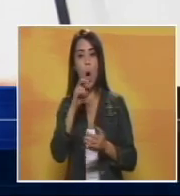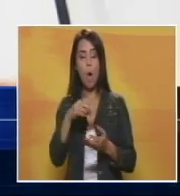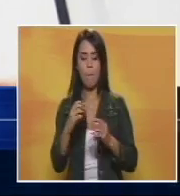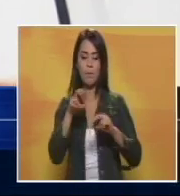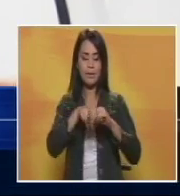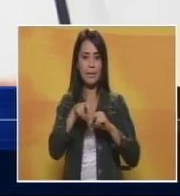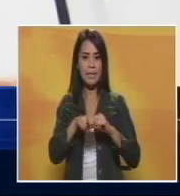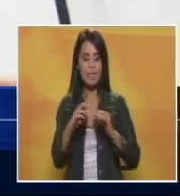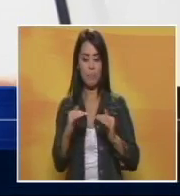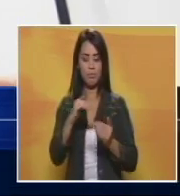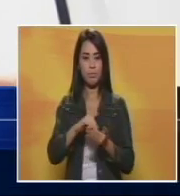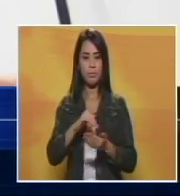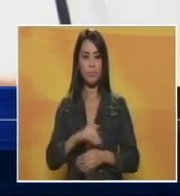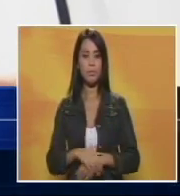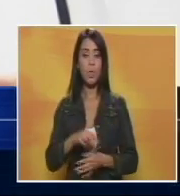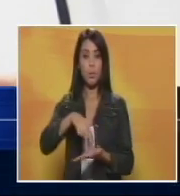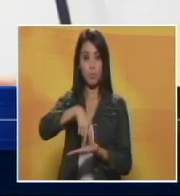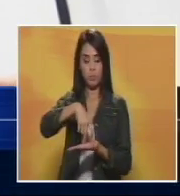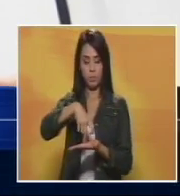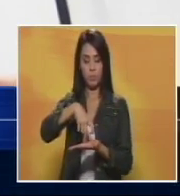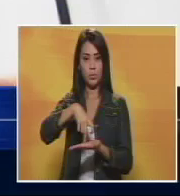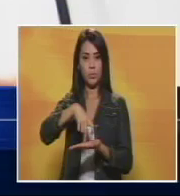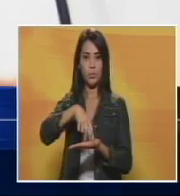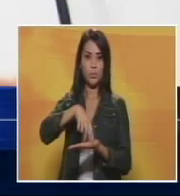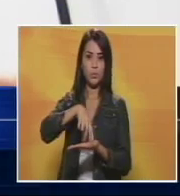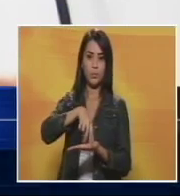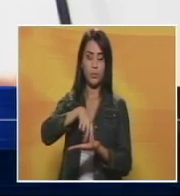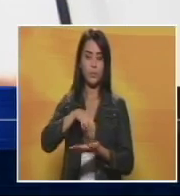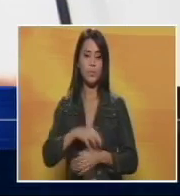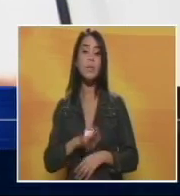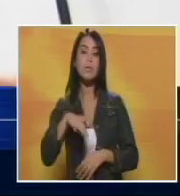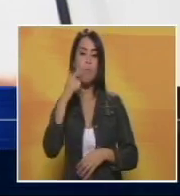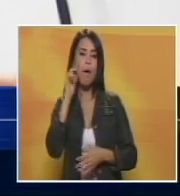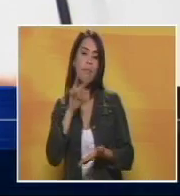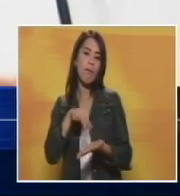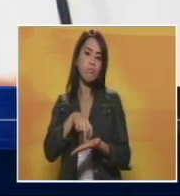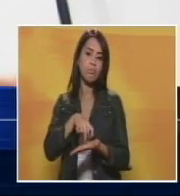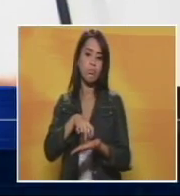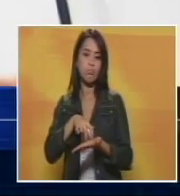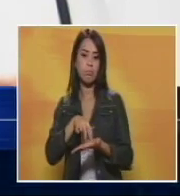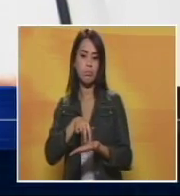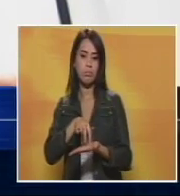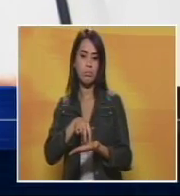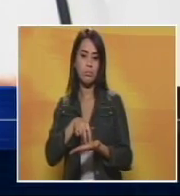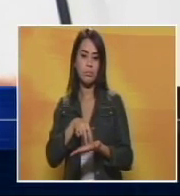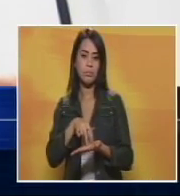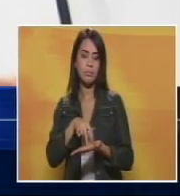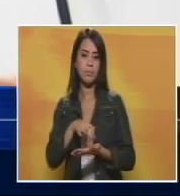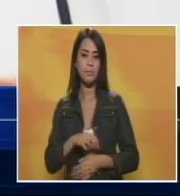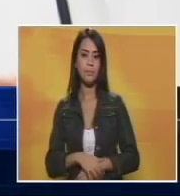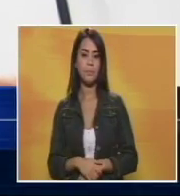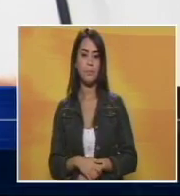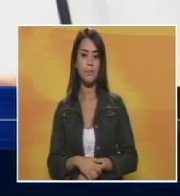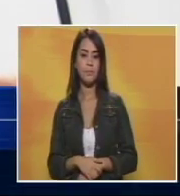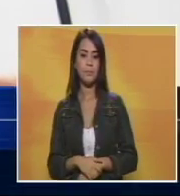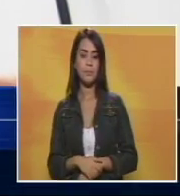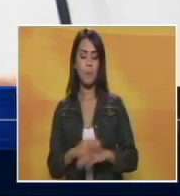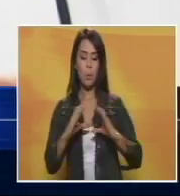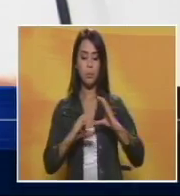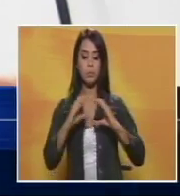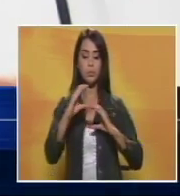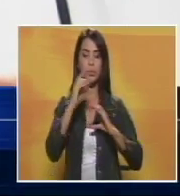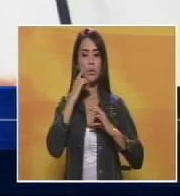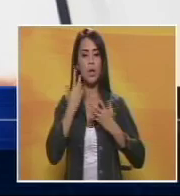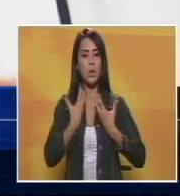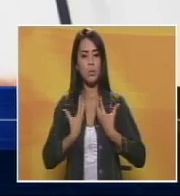pies esté en flexión de cadera y flexión de rodilla, y entonces puedan colocarlo ese pie sobre ese aditamento y eso va a